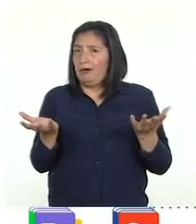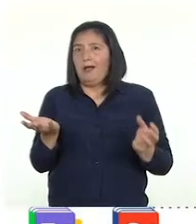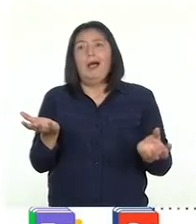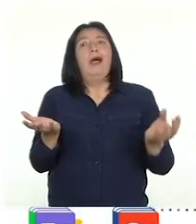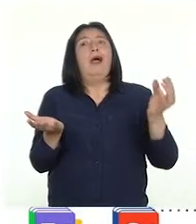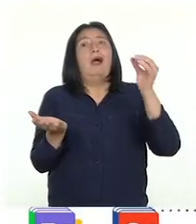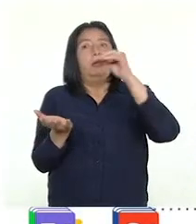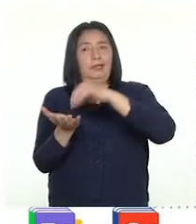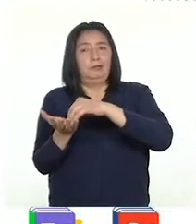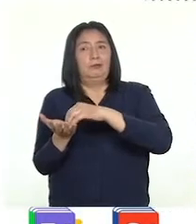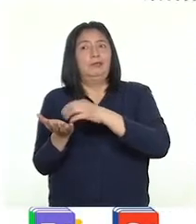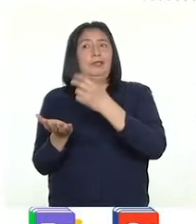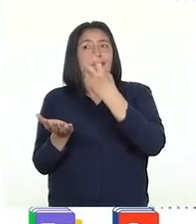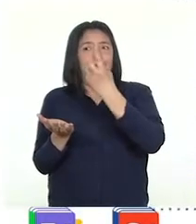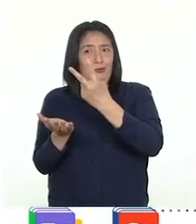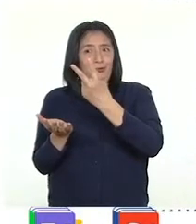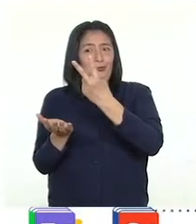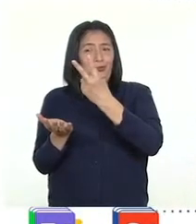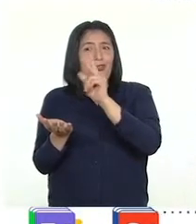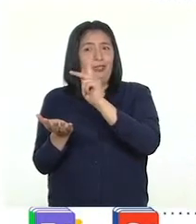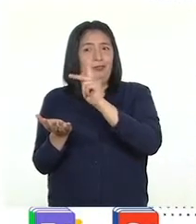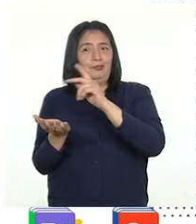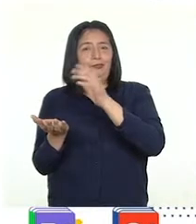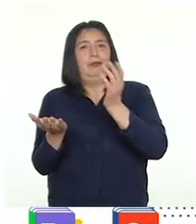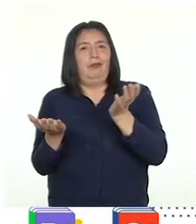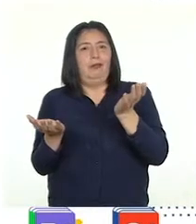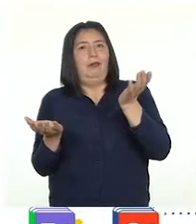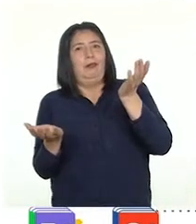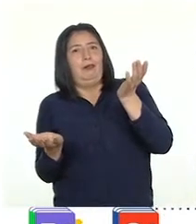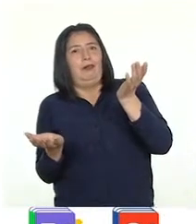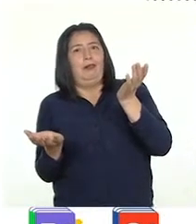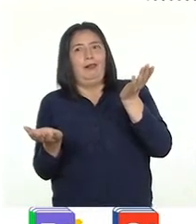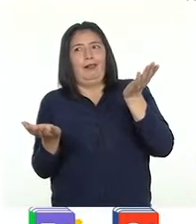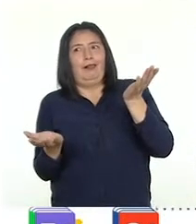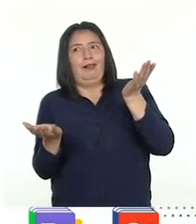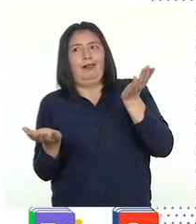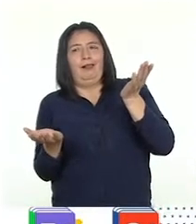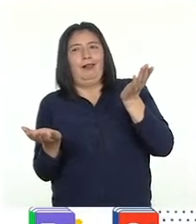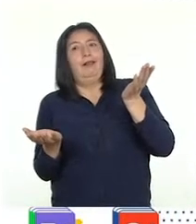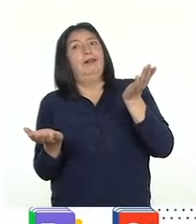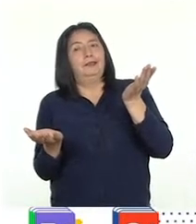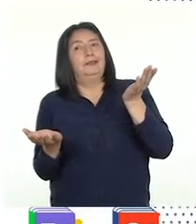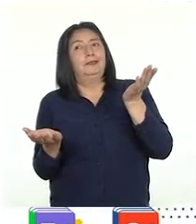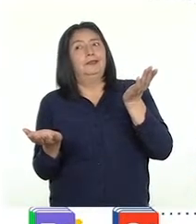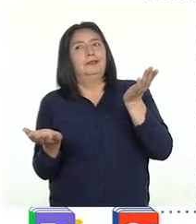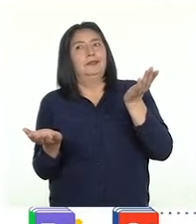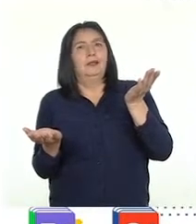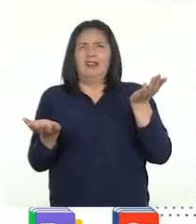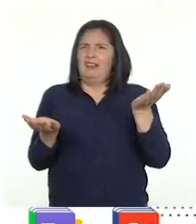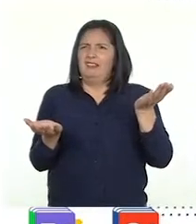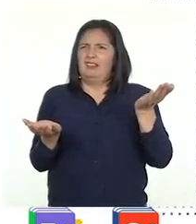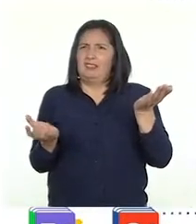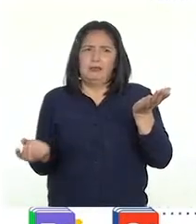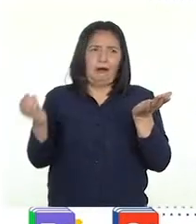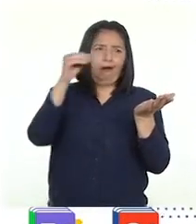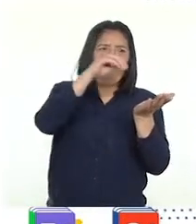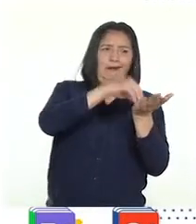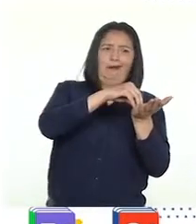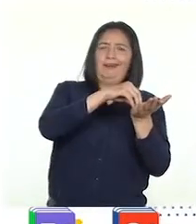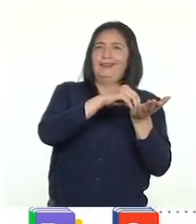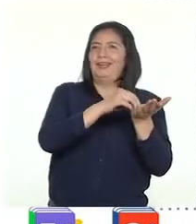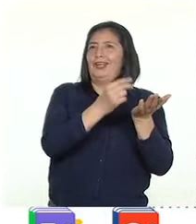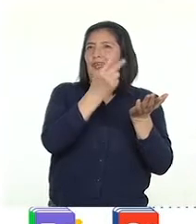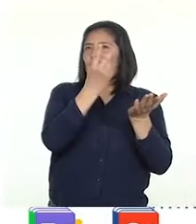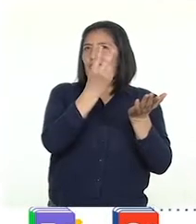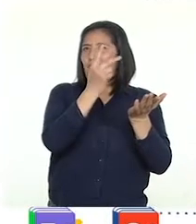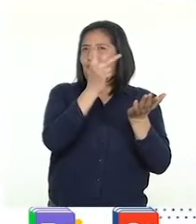2 kilogramos al platillo de la izquierda. Vemos que la balanza pierde el equilibrio. Pero si agregamos